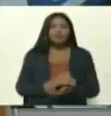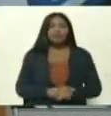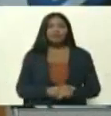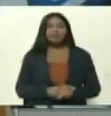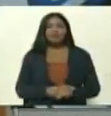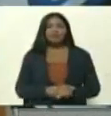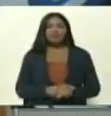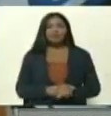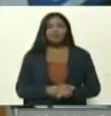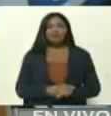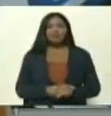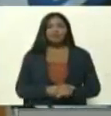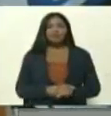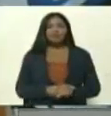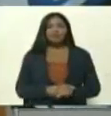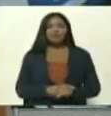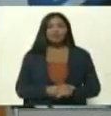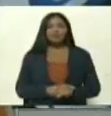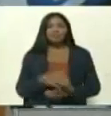¿Ah? ¿Son?